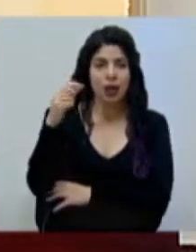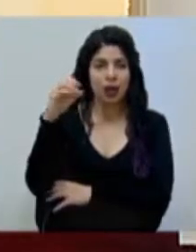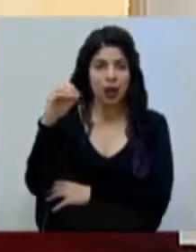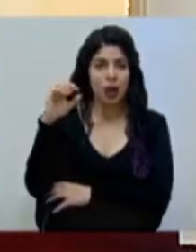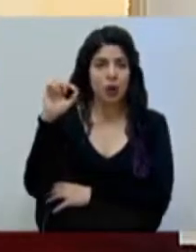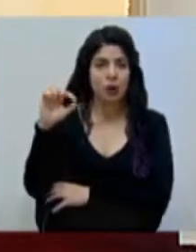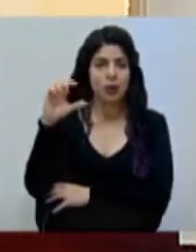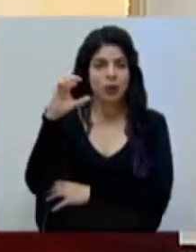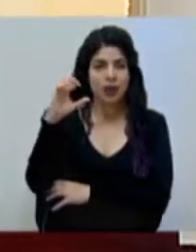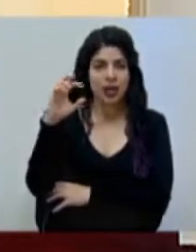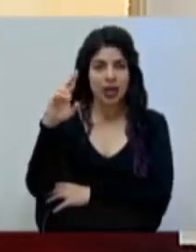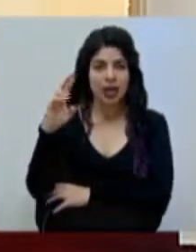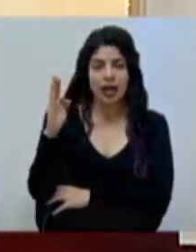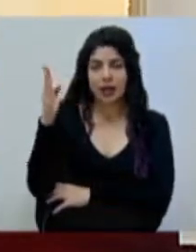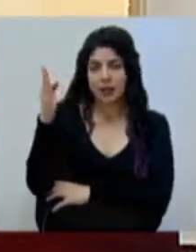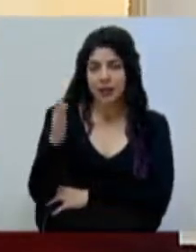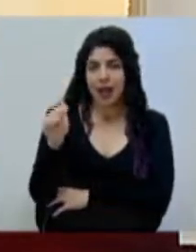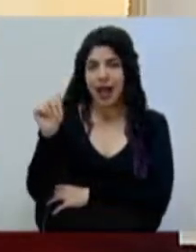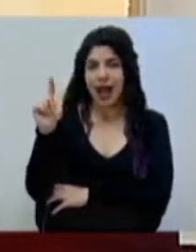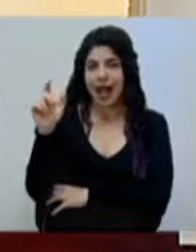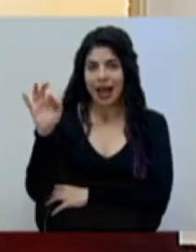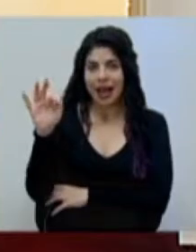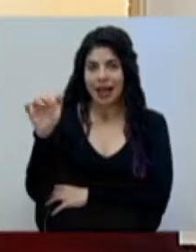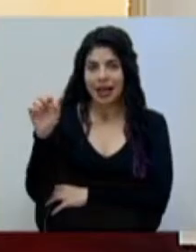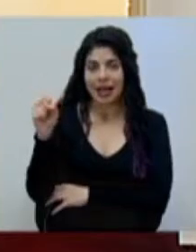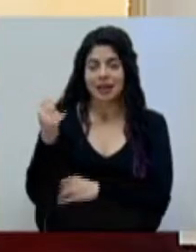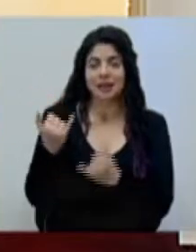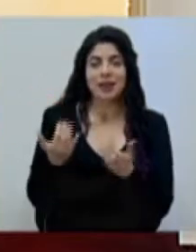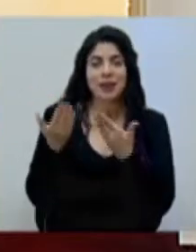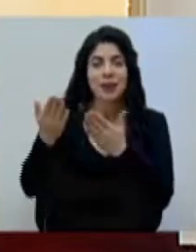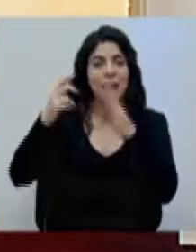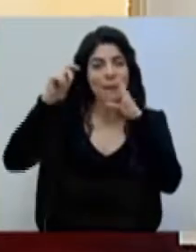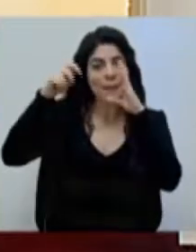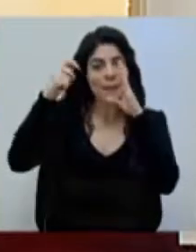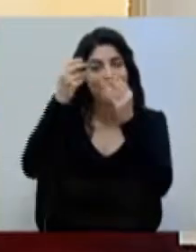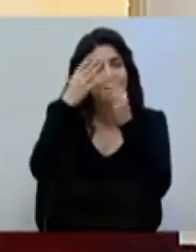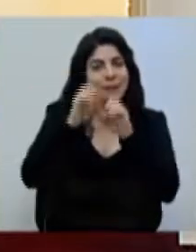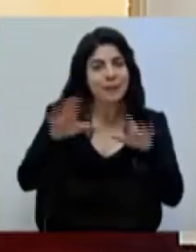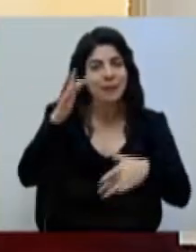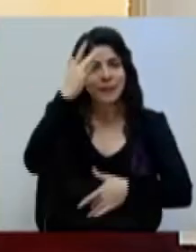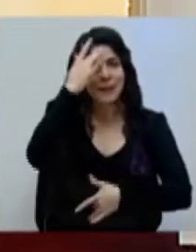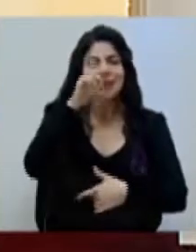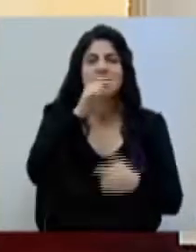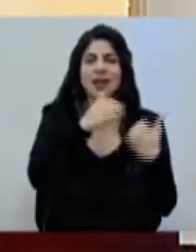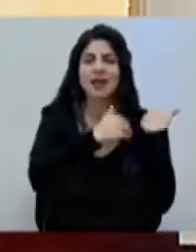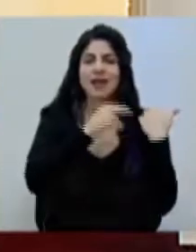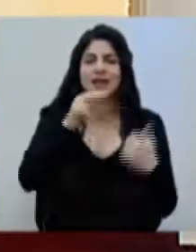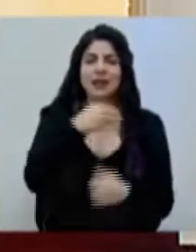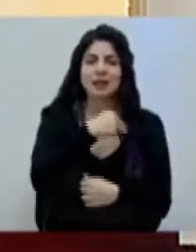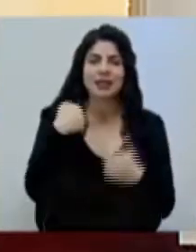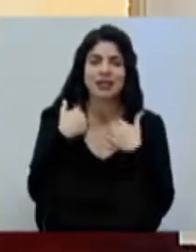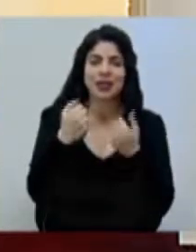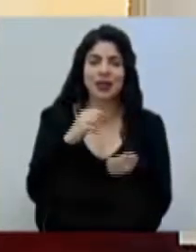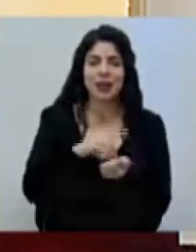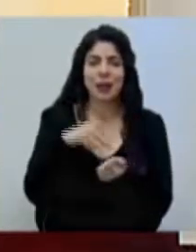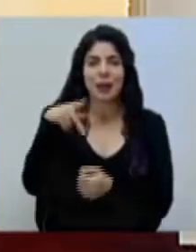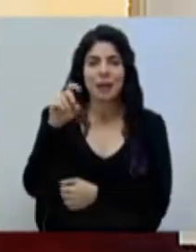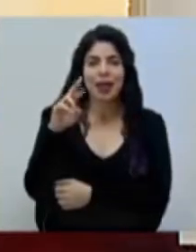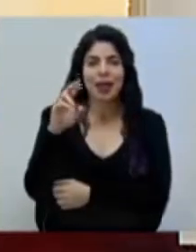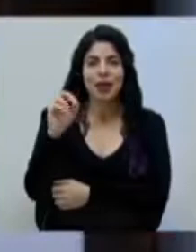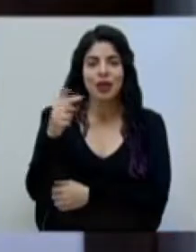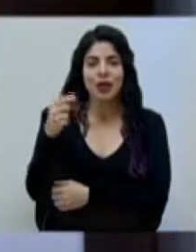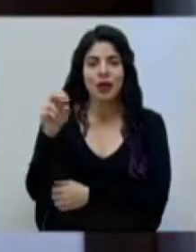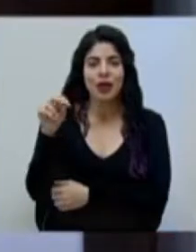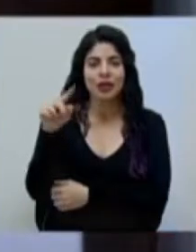presidencia.go.cr/alertas. A continuación, el video con el reporte epidemiológico por parte del viceministro de Salud, el doctor Pedro